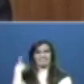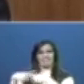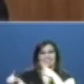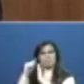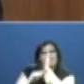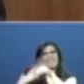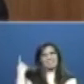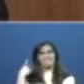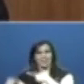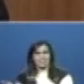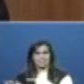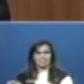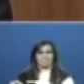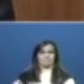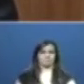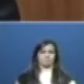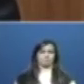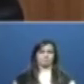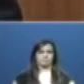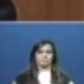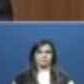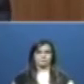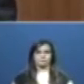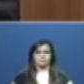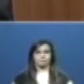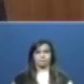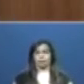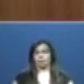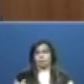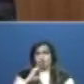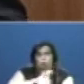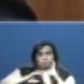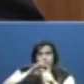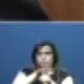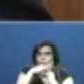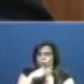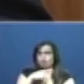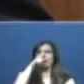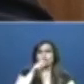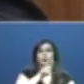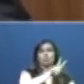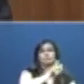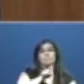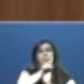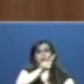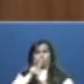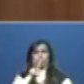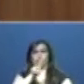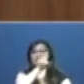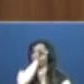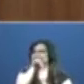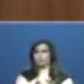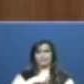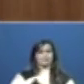distintas y menos agresivas en este contexto 2012 ha sido para España un año